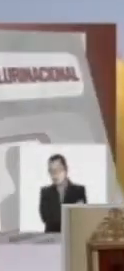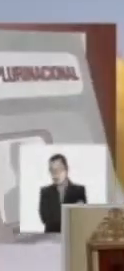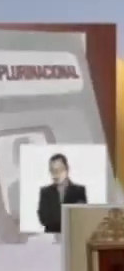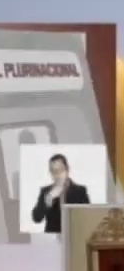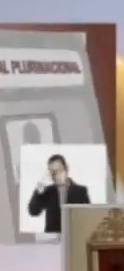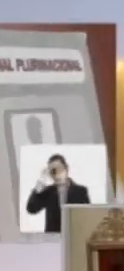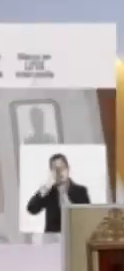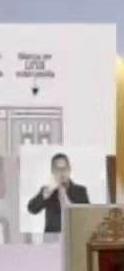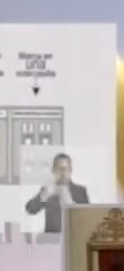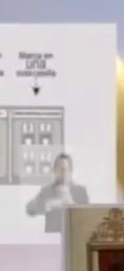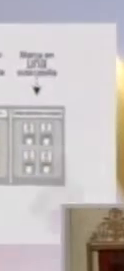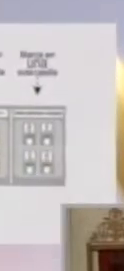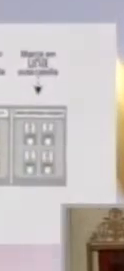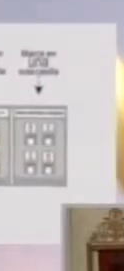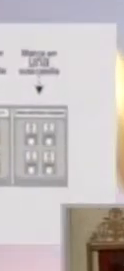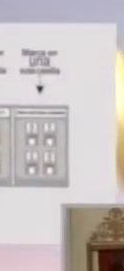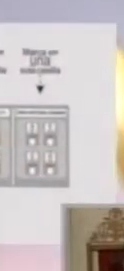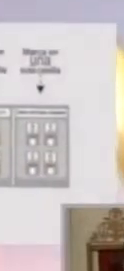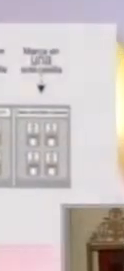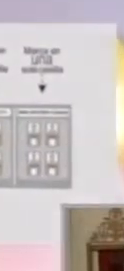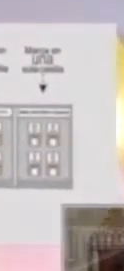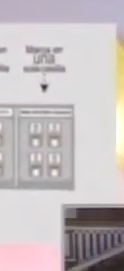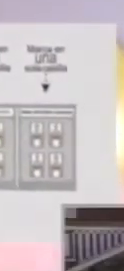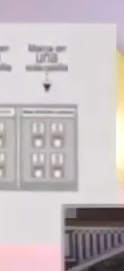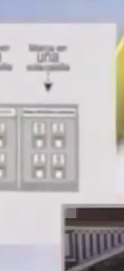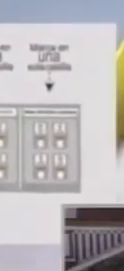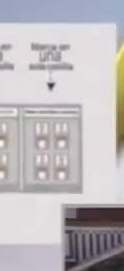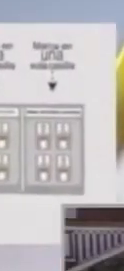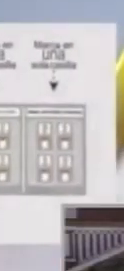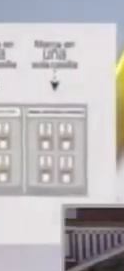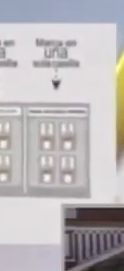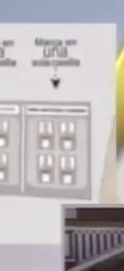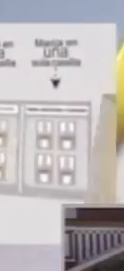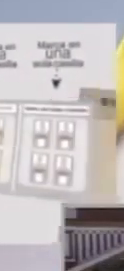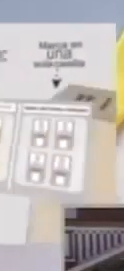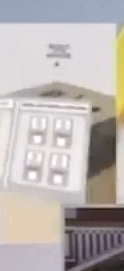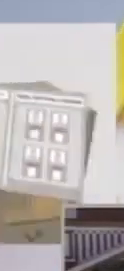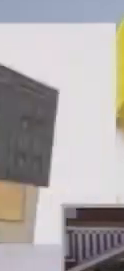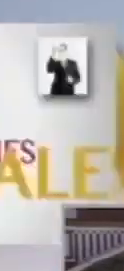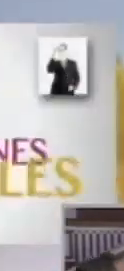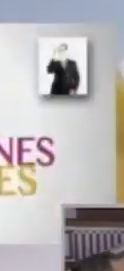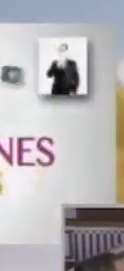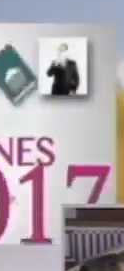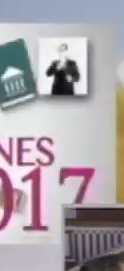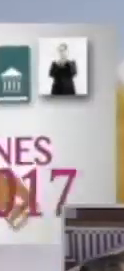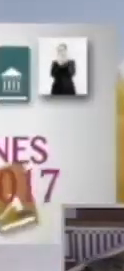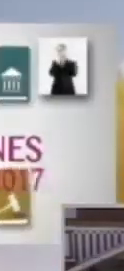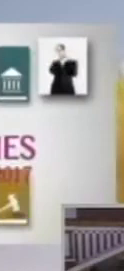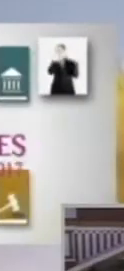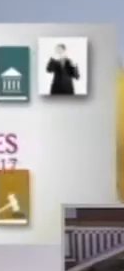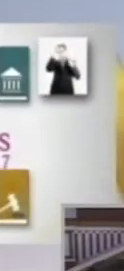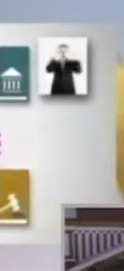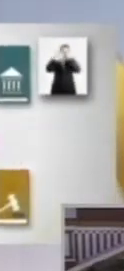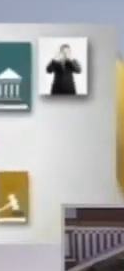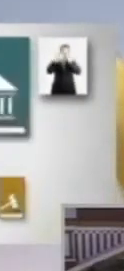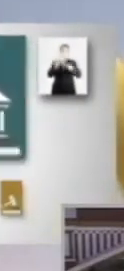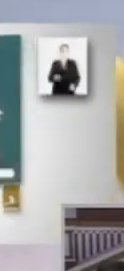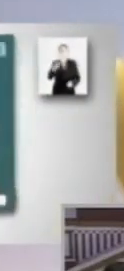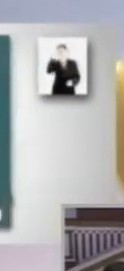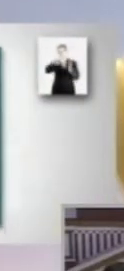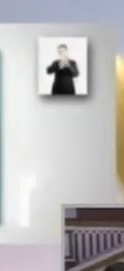muy visibles, muy traumáticos de agotamiento. Unos quiebres muy fuertes, octubre negro. Después de haber recuperado la democracia